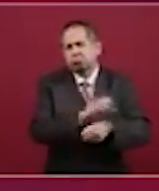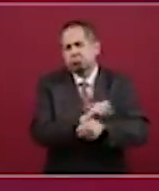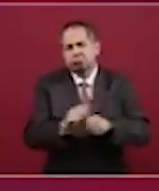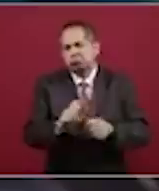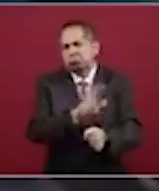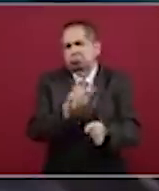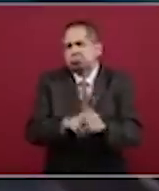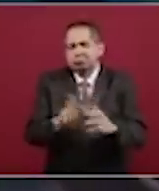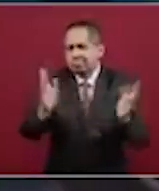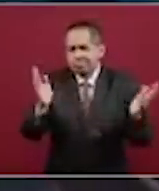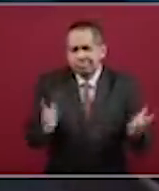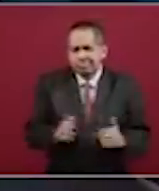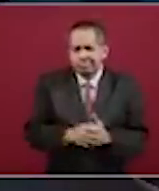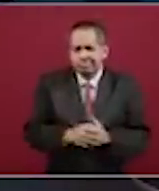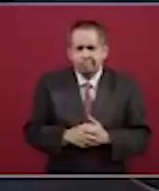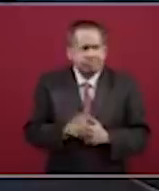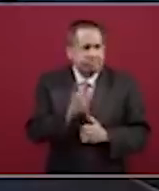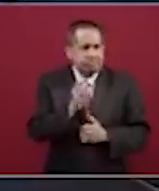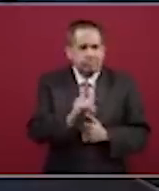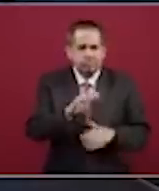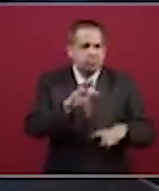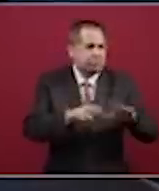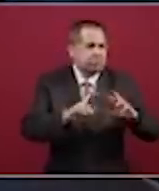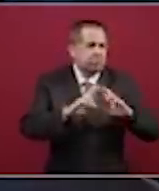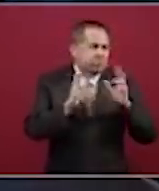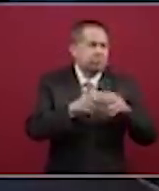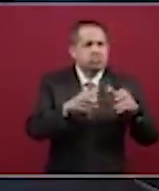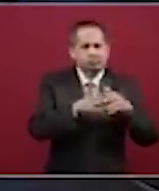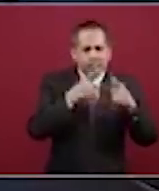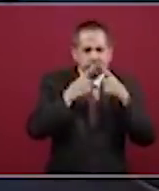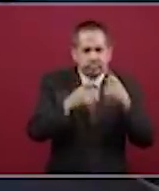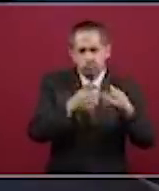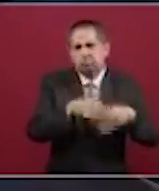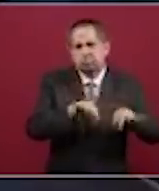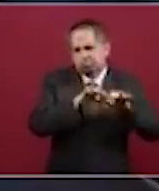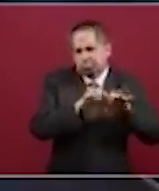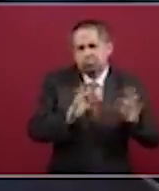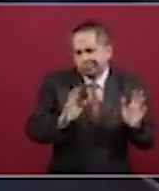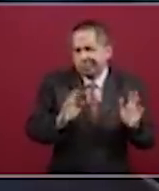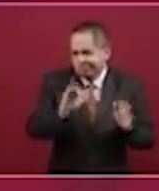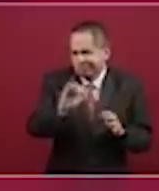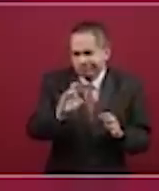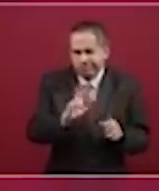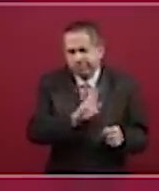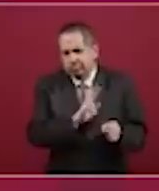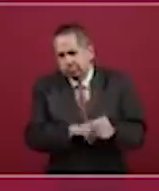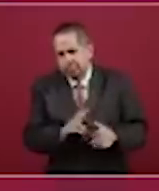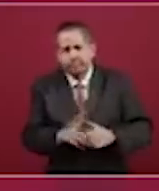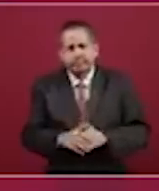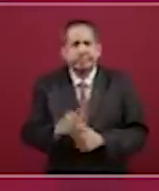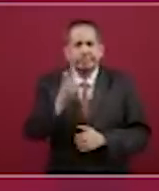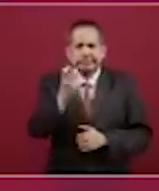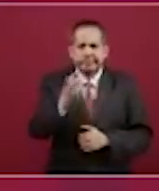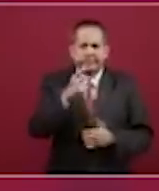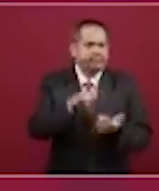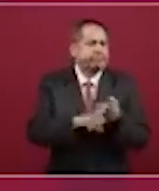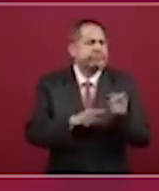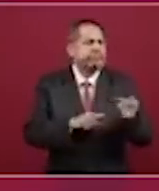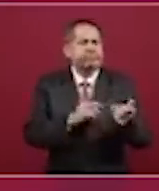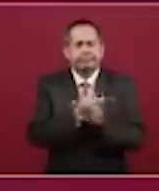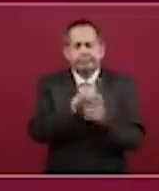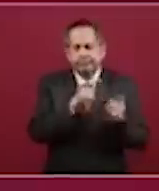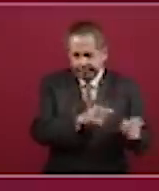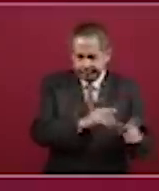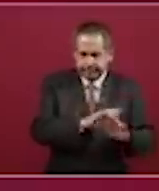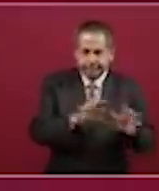como son a veces estas reuniones muy importantes. Entonces, por eso se